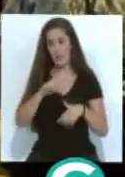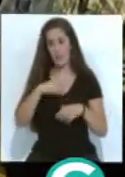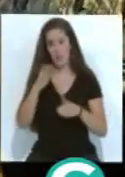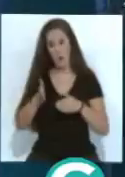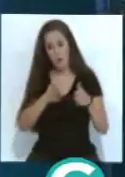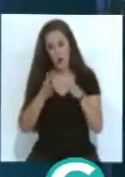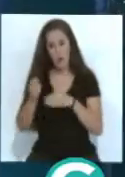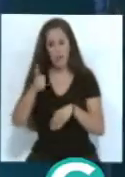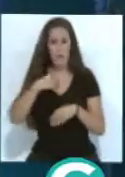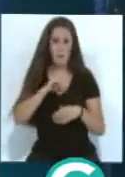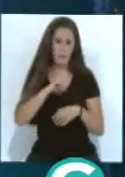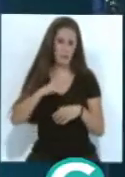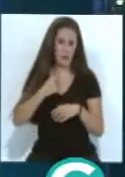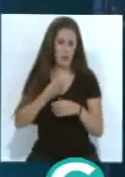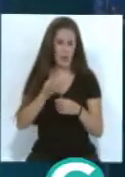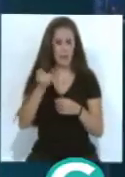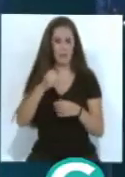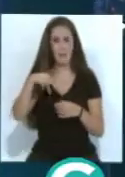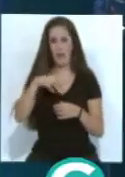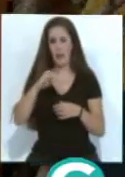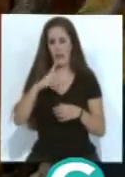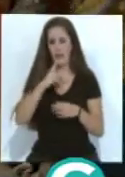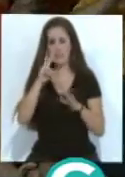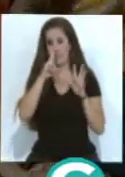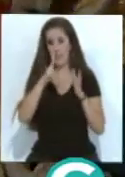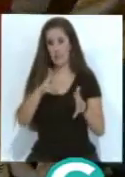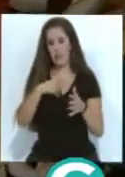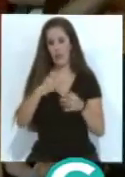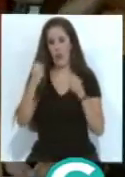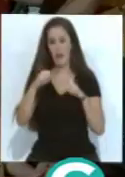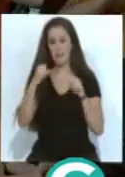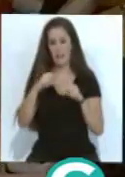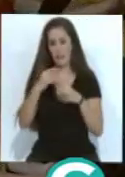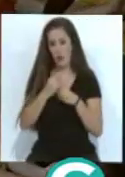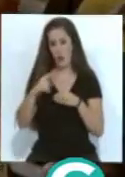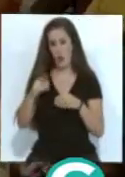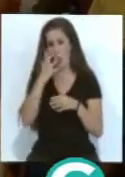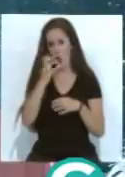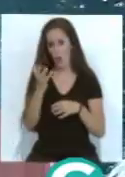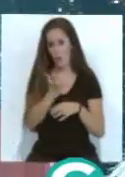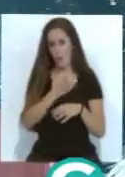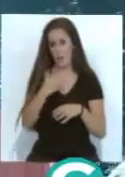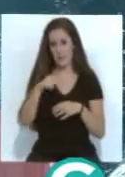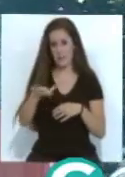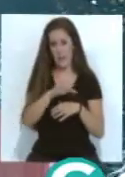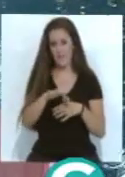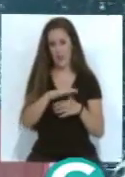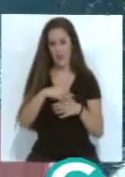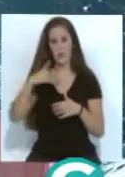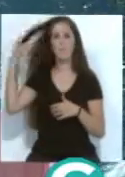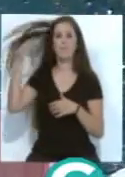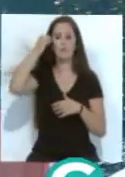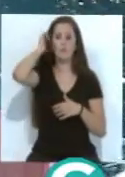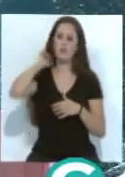recorrido más personal de Jiménez Barea, que durante al menos 7 años ensayó con su comparsa en este barrio. Seguiré